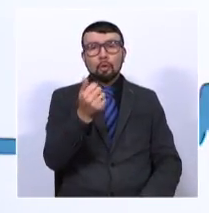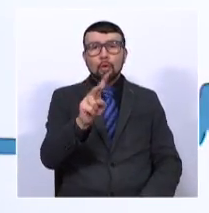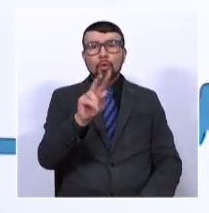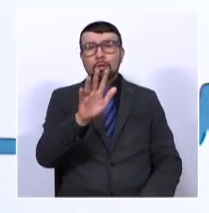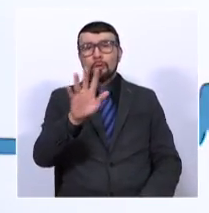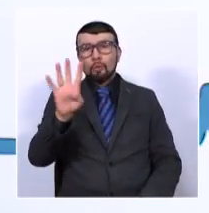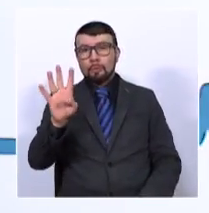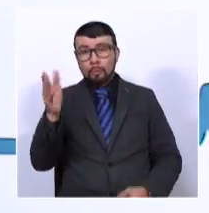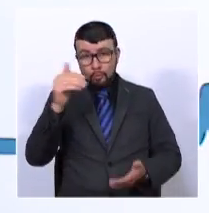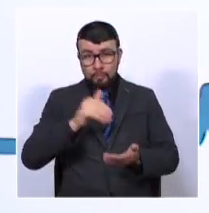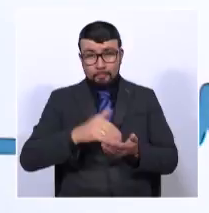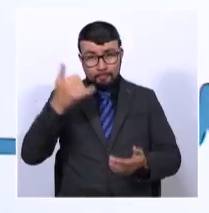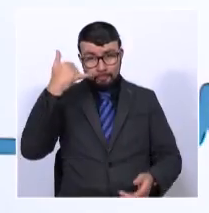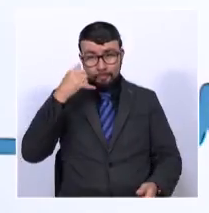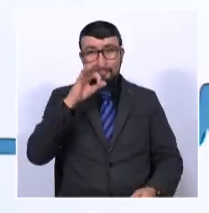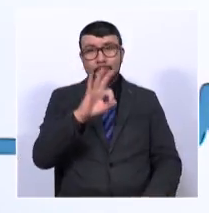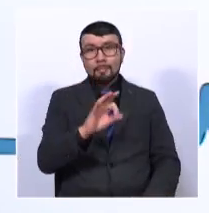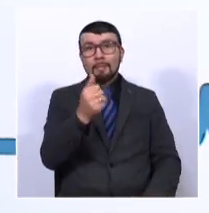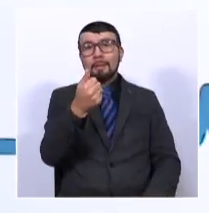310-500-1254.